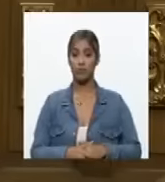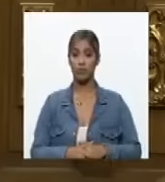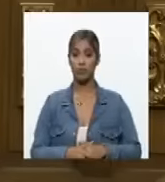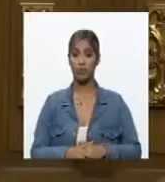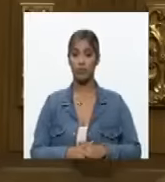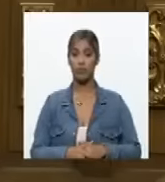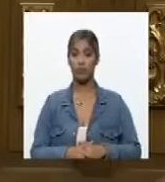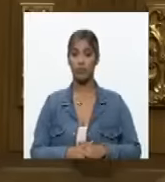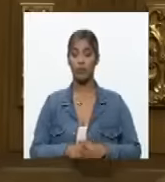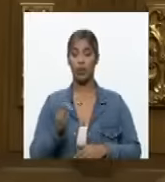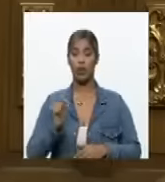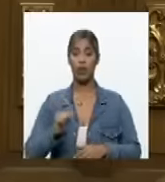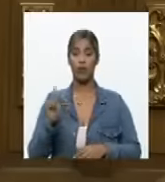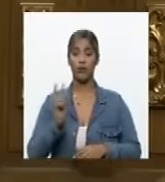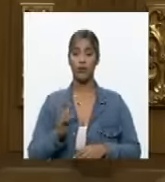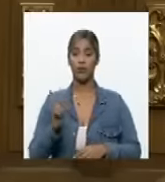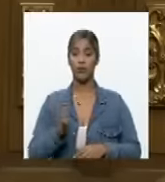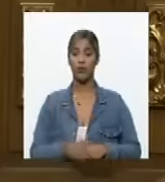punto fijista en este país.